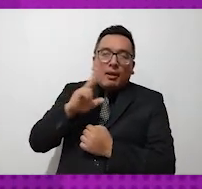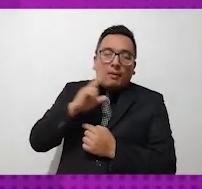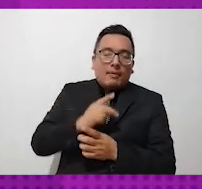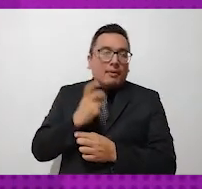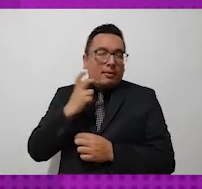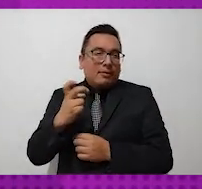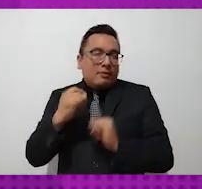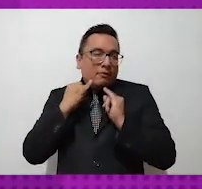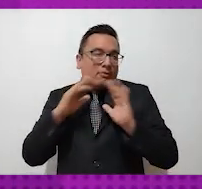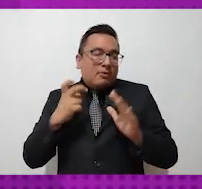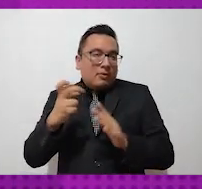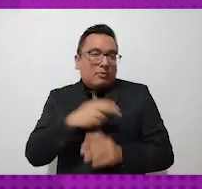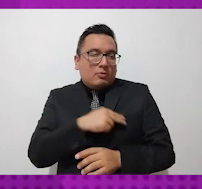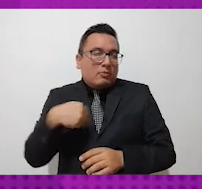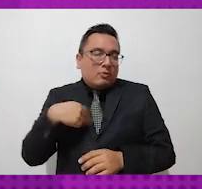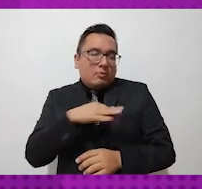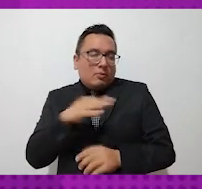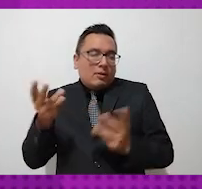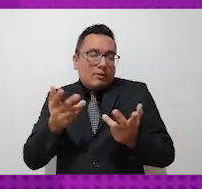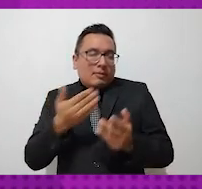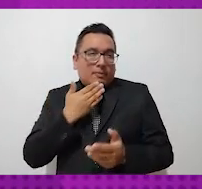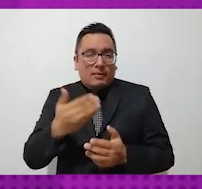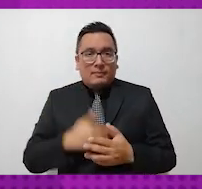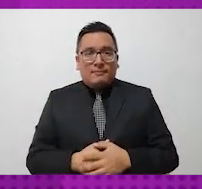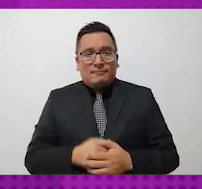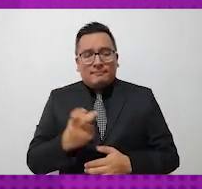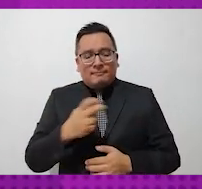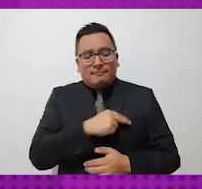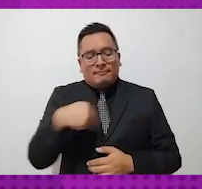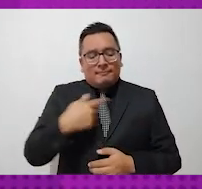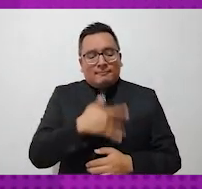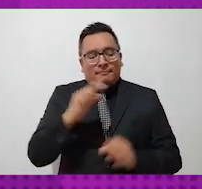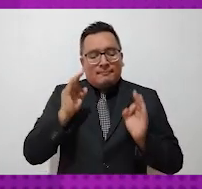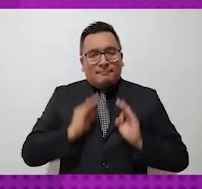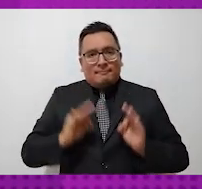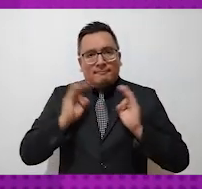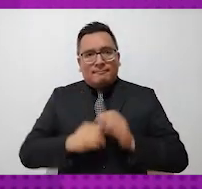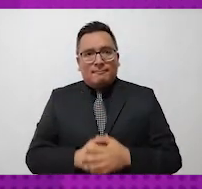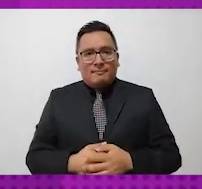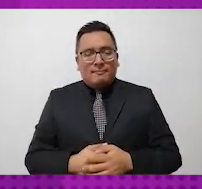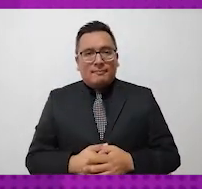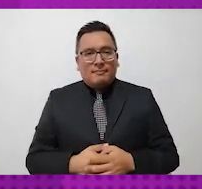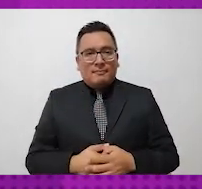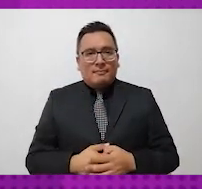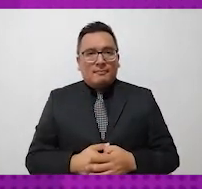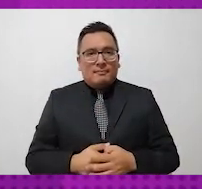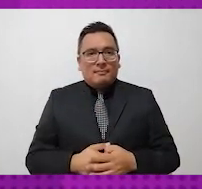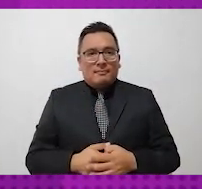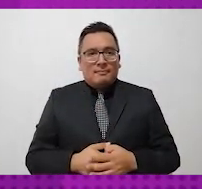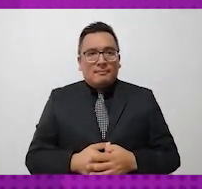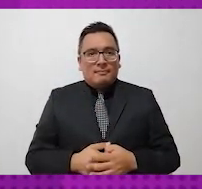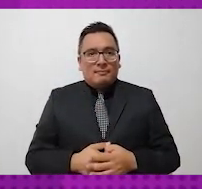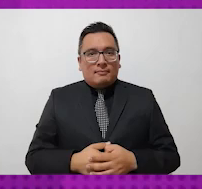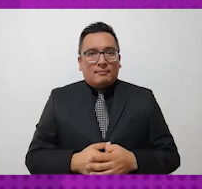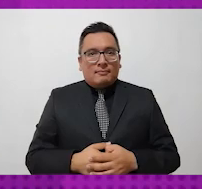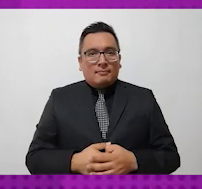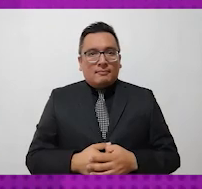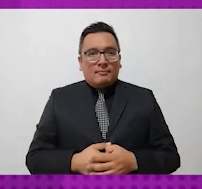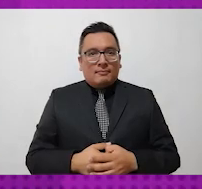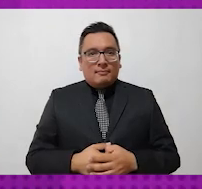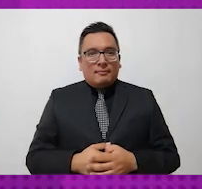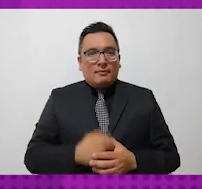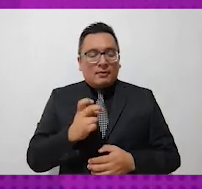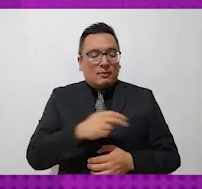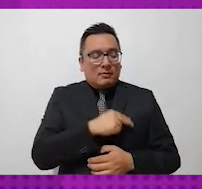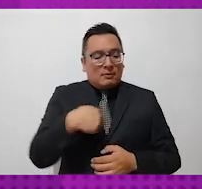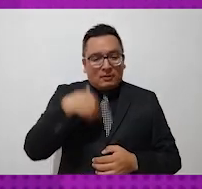los datos y la información, pues vamos a tener un mejor actuar y tranquilidad. Sí, totalmente, claro. Sí, yo creo que pues no nos podemos salir